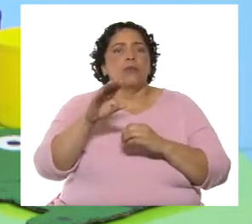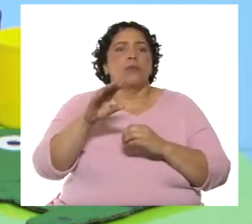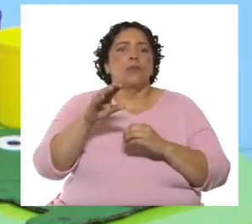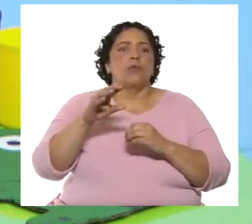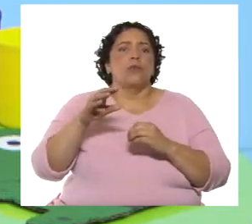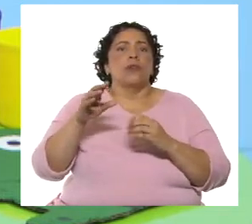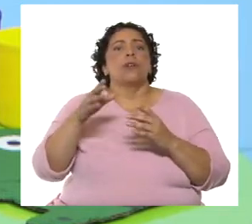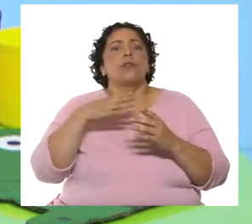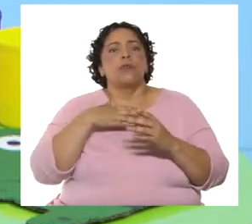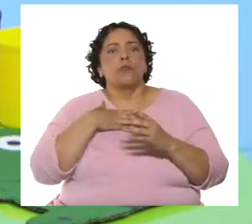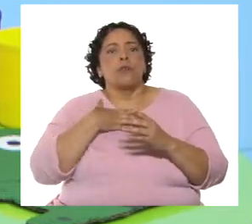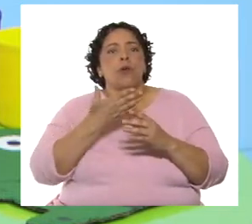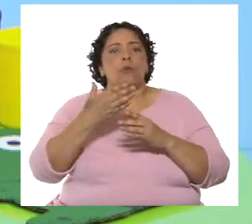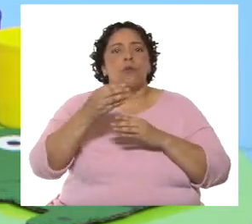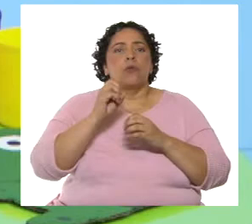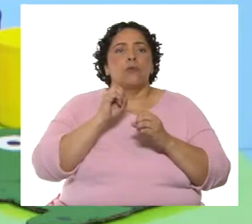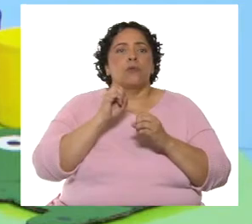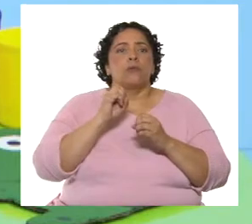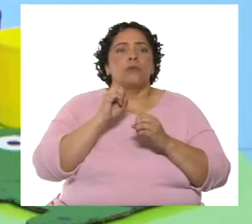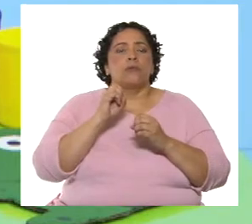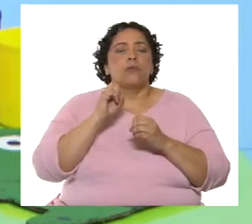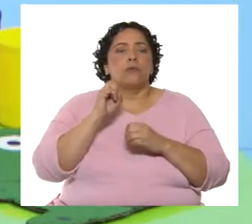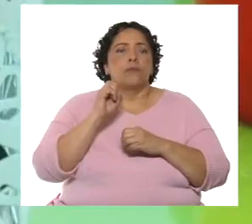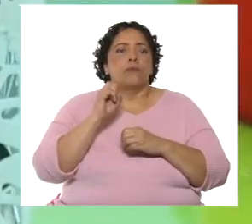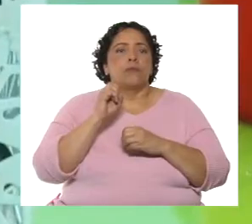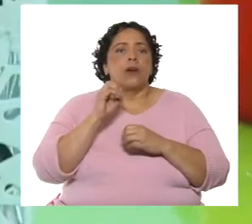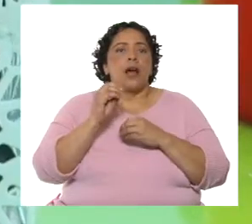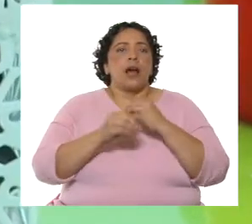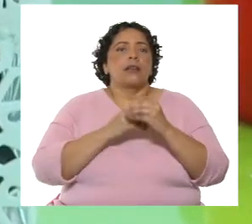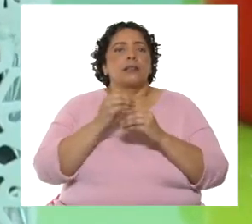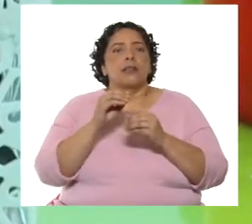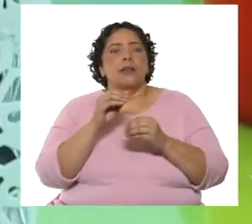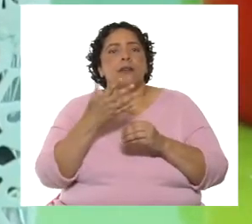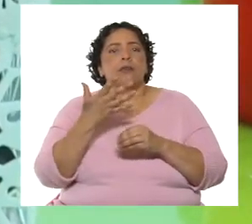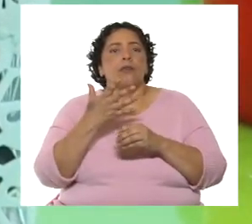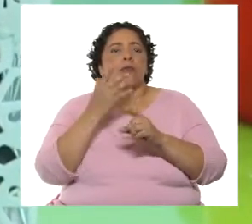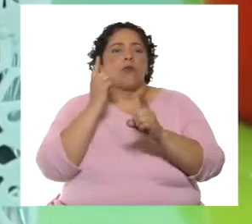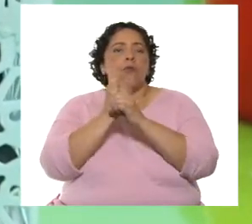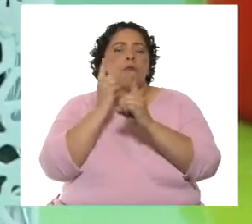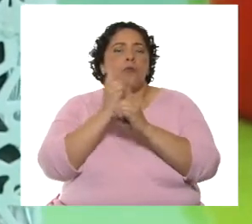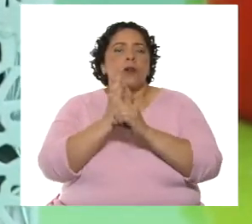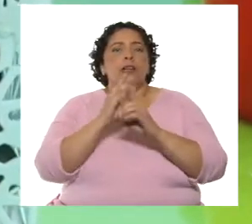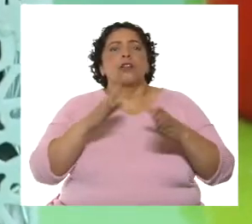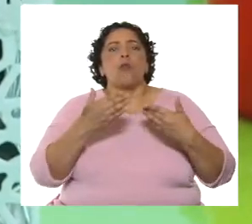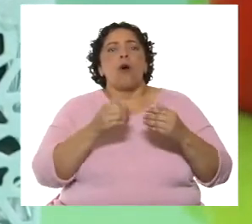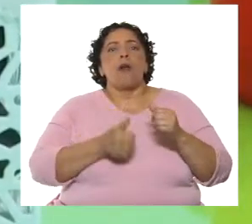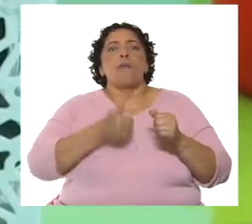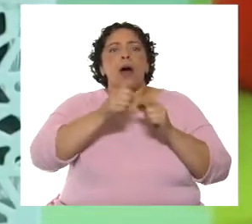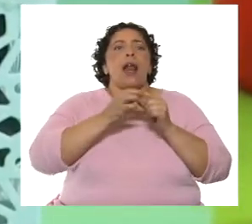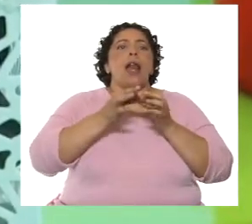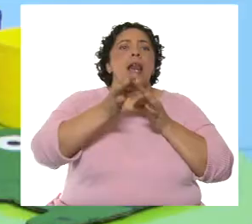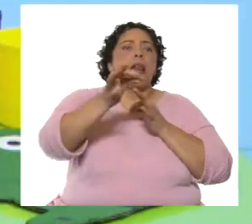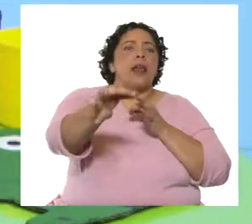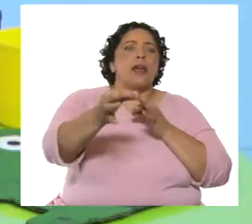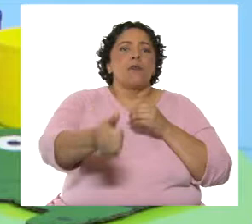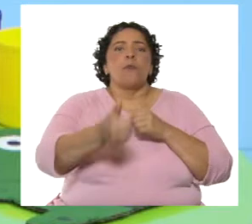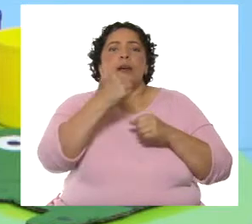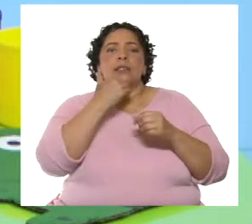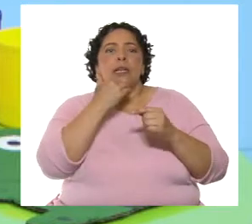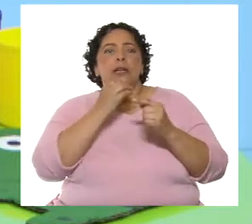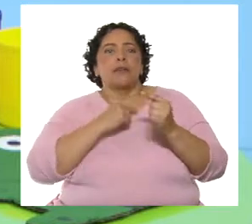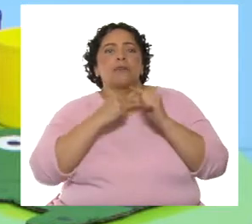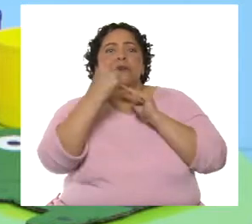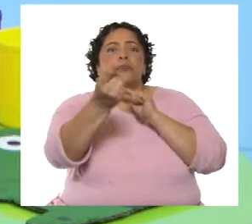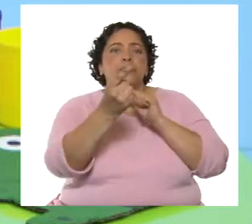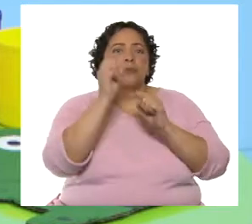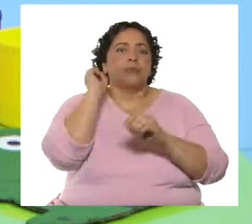con nuestras pelotas, incluso hacer tipos competencias con los niños, cuál pelota llega más larga, cuál pelota está más cerca, para